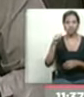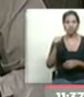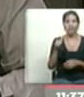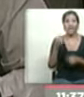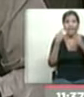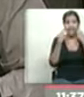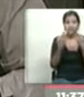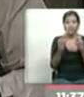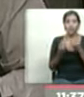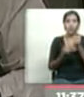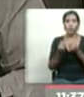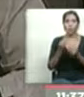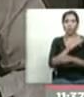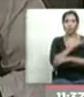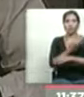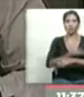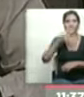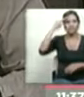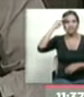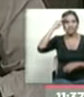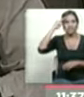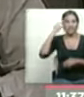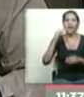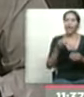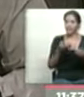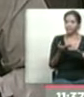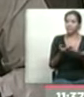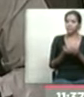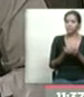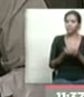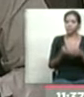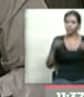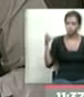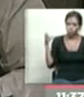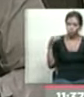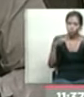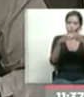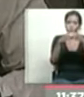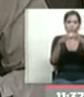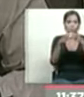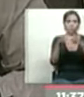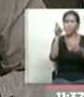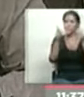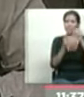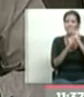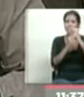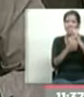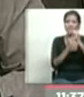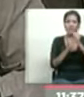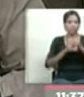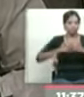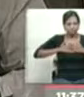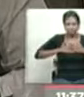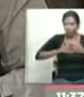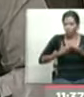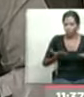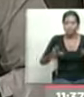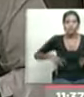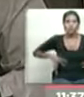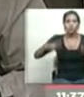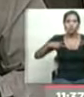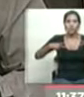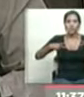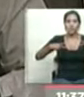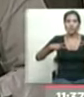Fuerza Armada Nacional Bolivariana han salido una cantera de cuadros, de personas dispuestas a ofrendar su vida, de